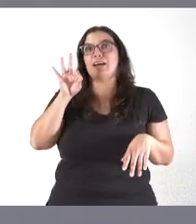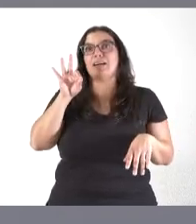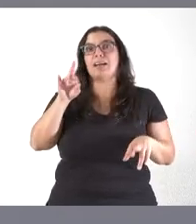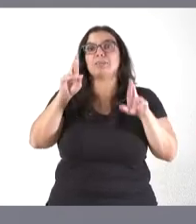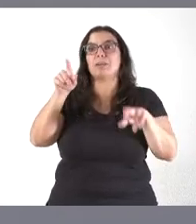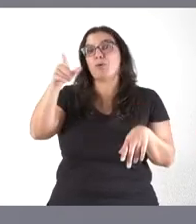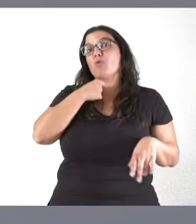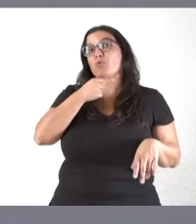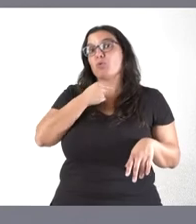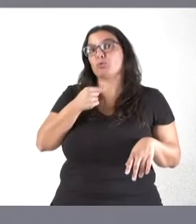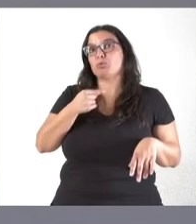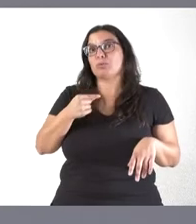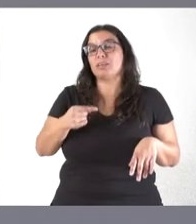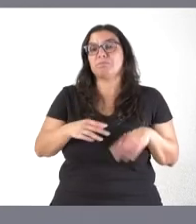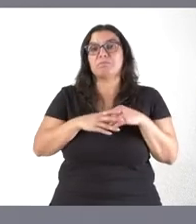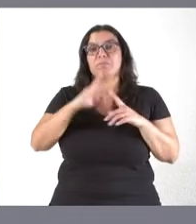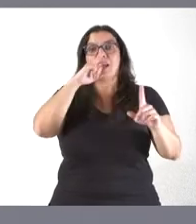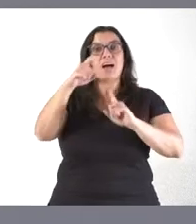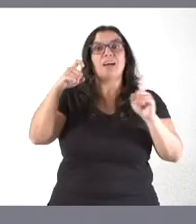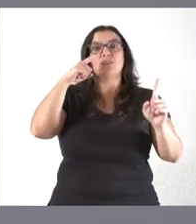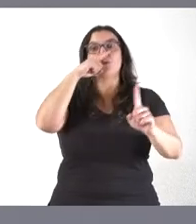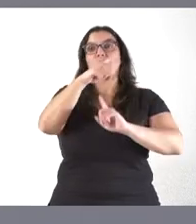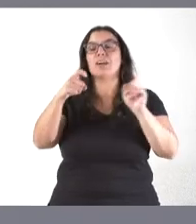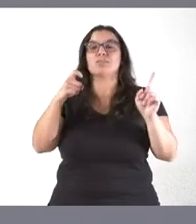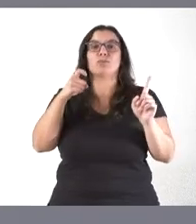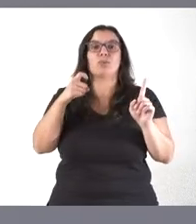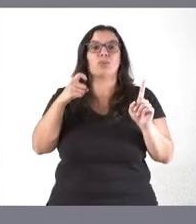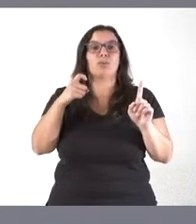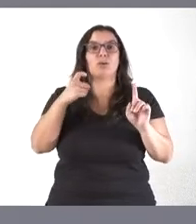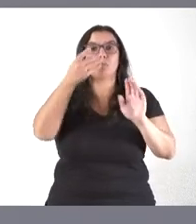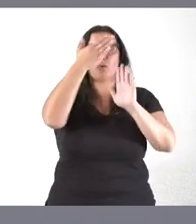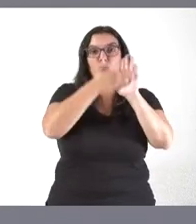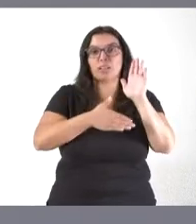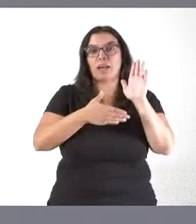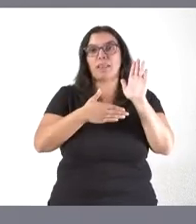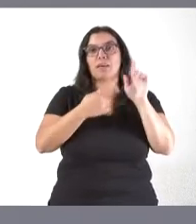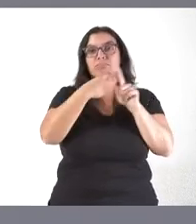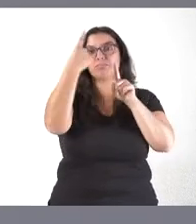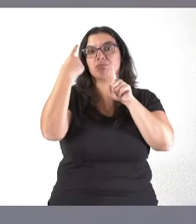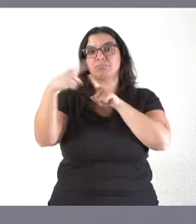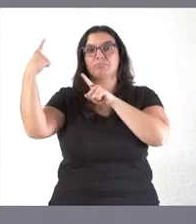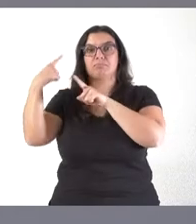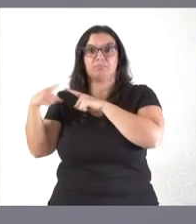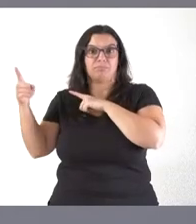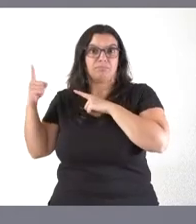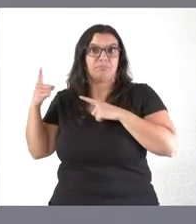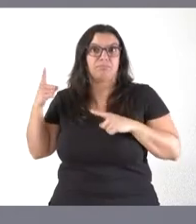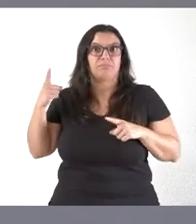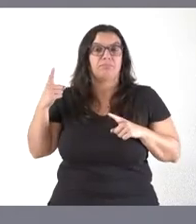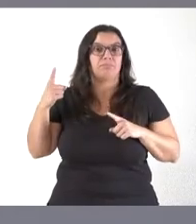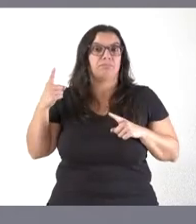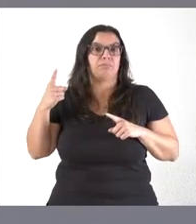agrado en cada uno de los ejercicios pues hemos incorporado pues aquella portada que nos parecía